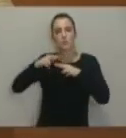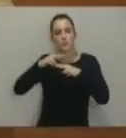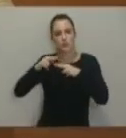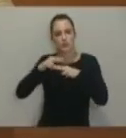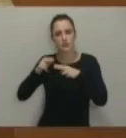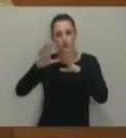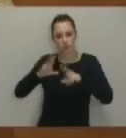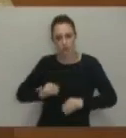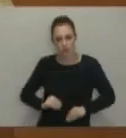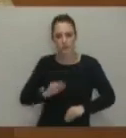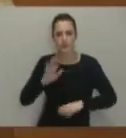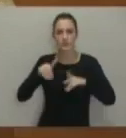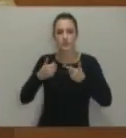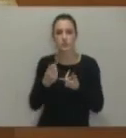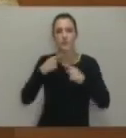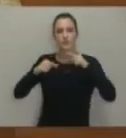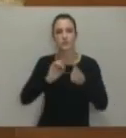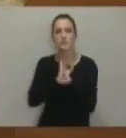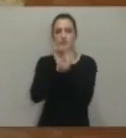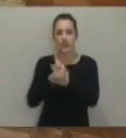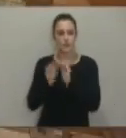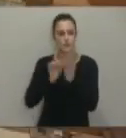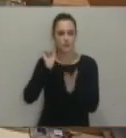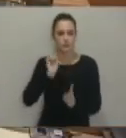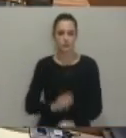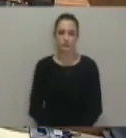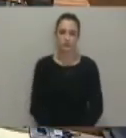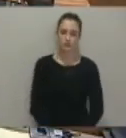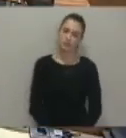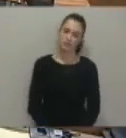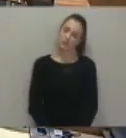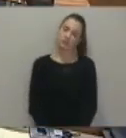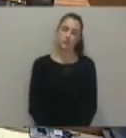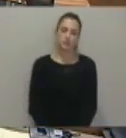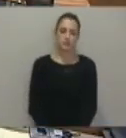las decisiones que han tomado hasta ahora. Gracias, señor.